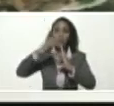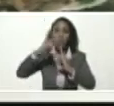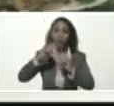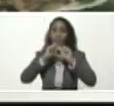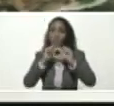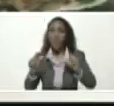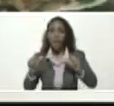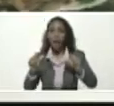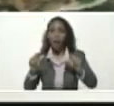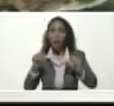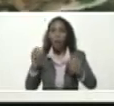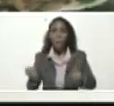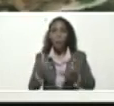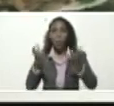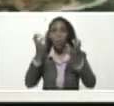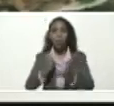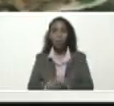o flotantes,